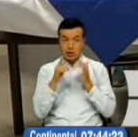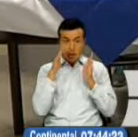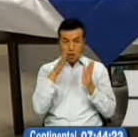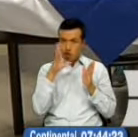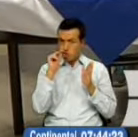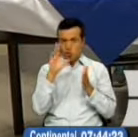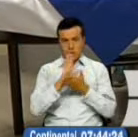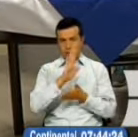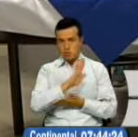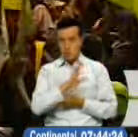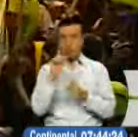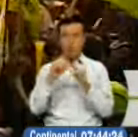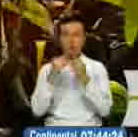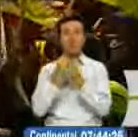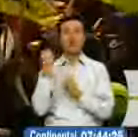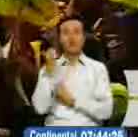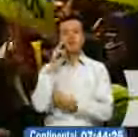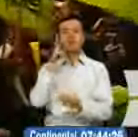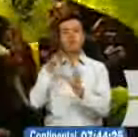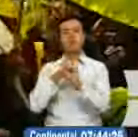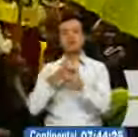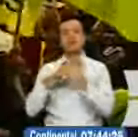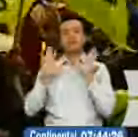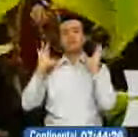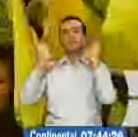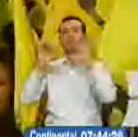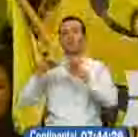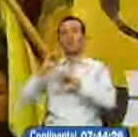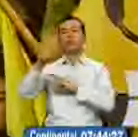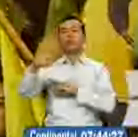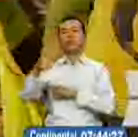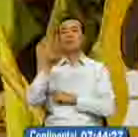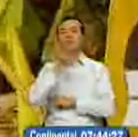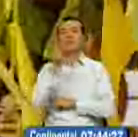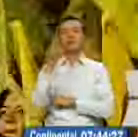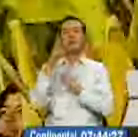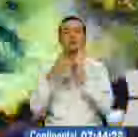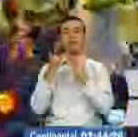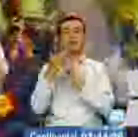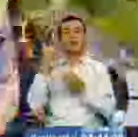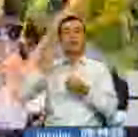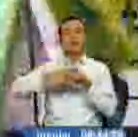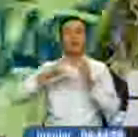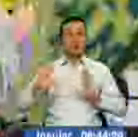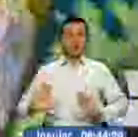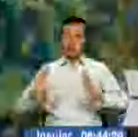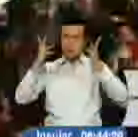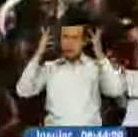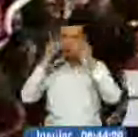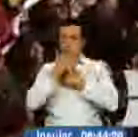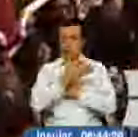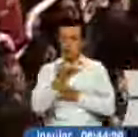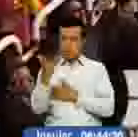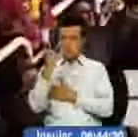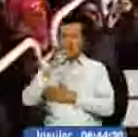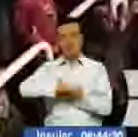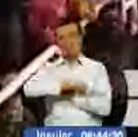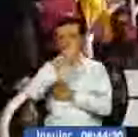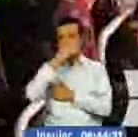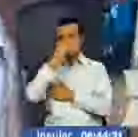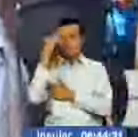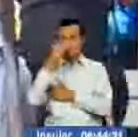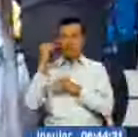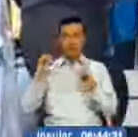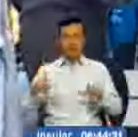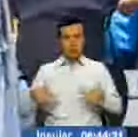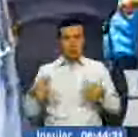de jóvenes también señalaron que participarán en la concentración del próximo 22 de abril en Quito, donde festejarán lo que para ellos es un triunfo legítimo de